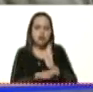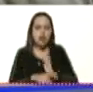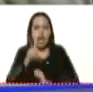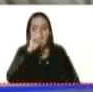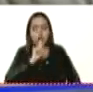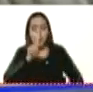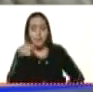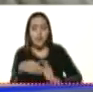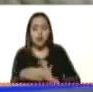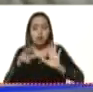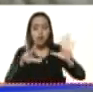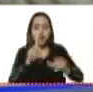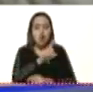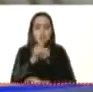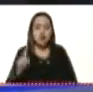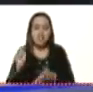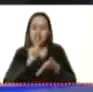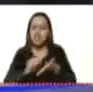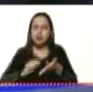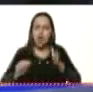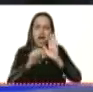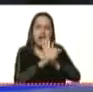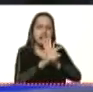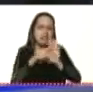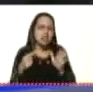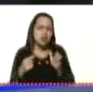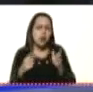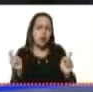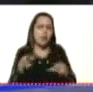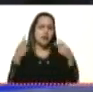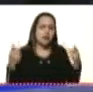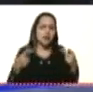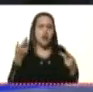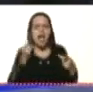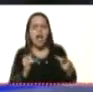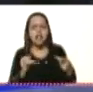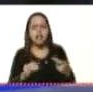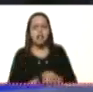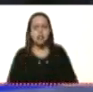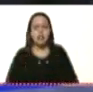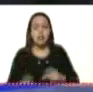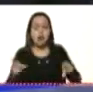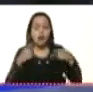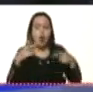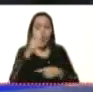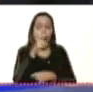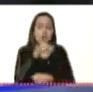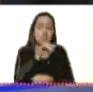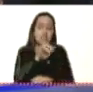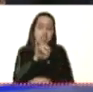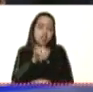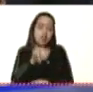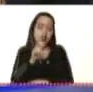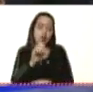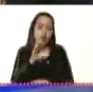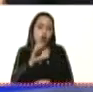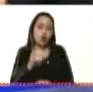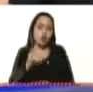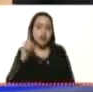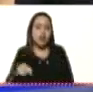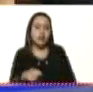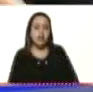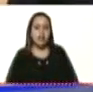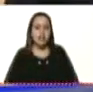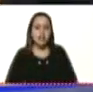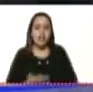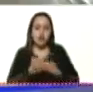escritor de artículos periodísticos, entre los que se citan los del Correo del Orinoco, desprendido y a favor de la educación y la enseñanza, se exalta su